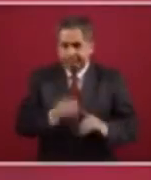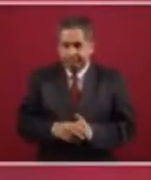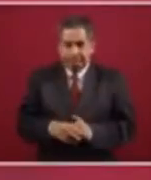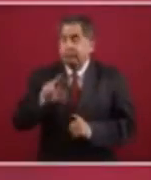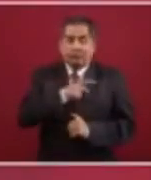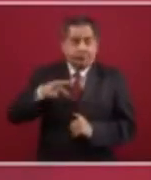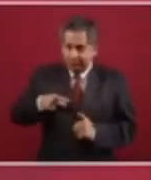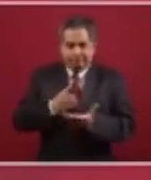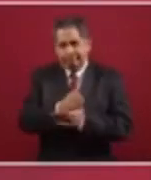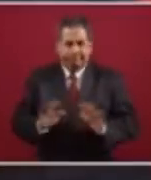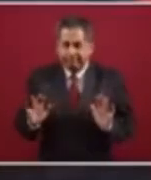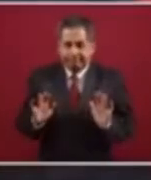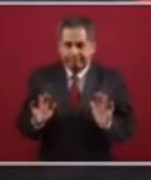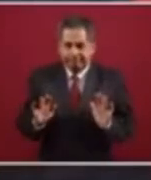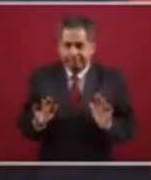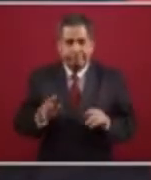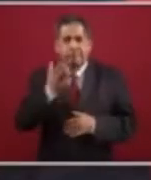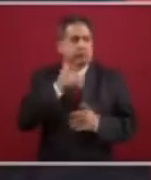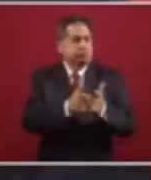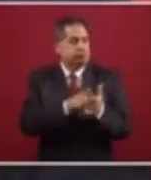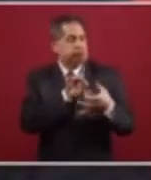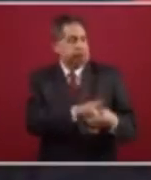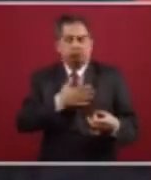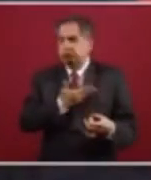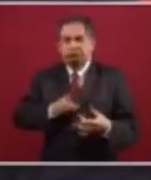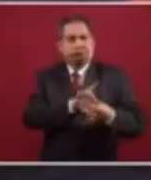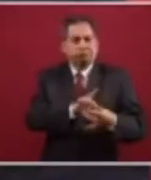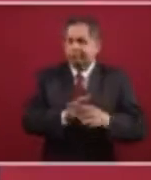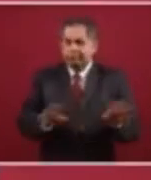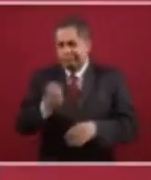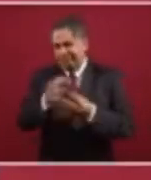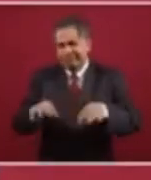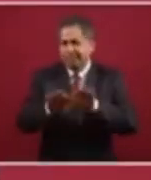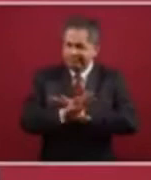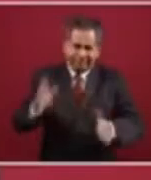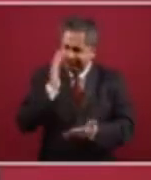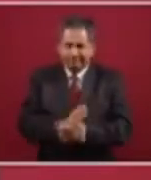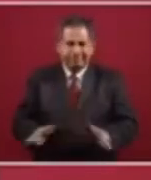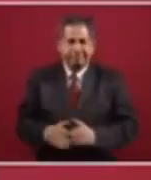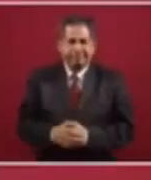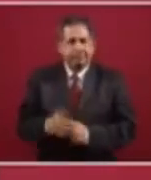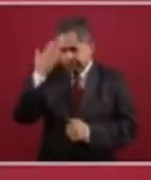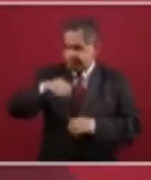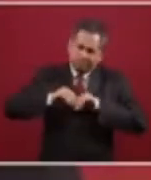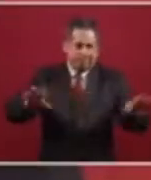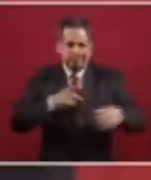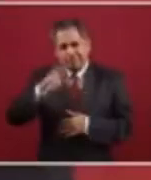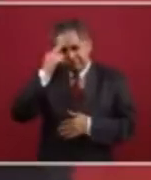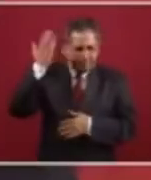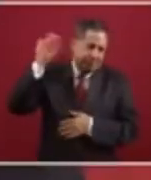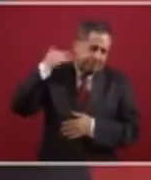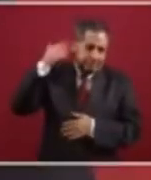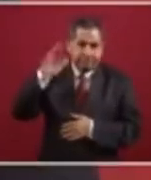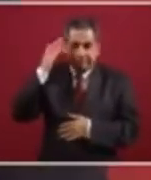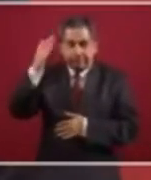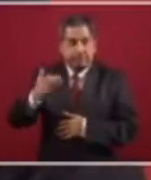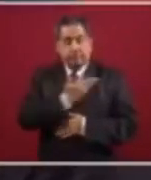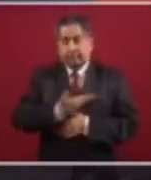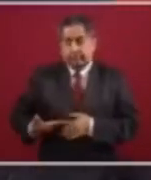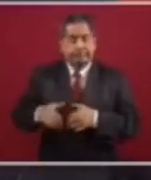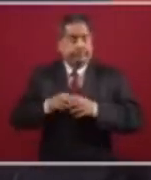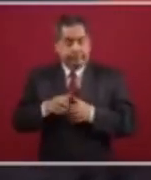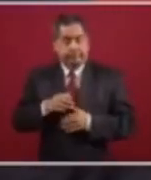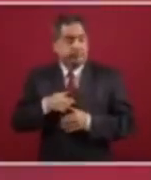se desechara esa posibilidad en la elección de los dirigentes. Que se podía hacer una encuesta. ¿Te acuerdas cómo era? O dos o tres. El